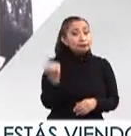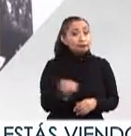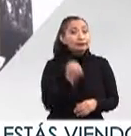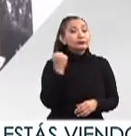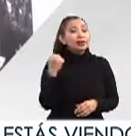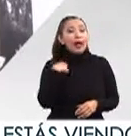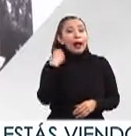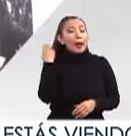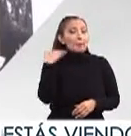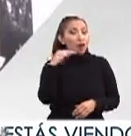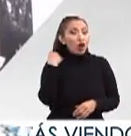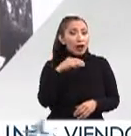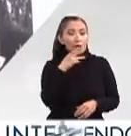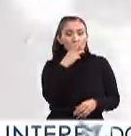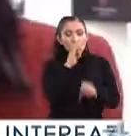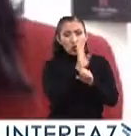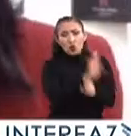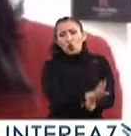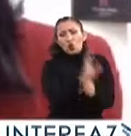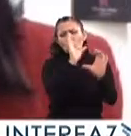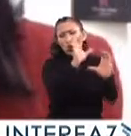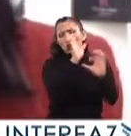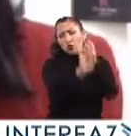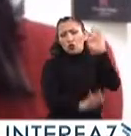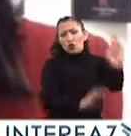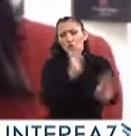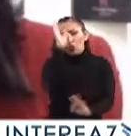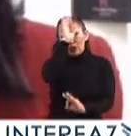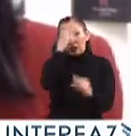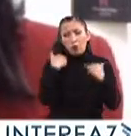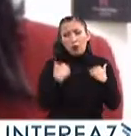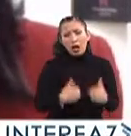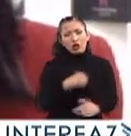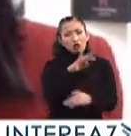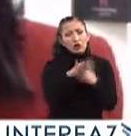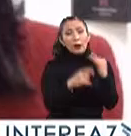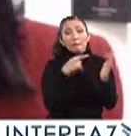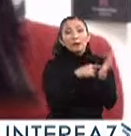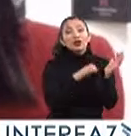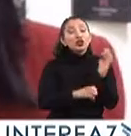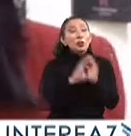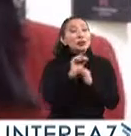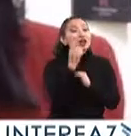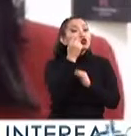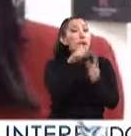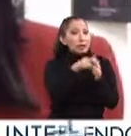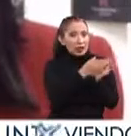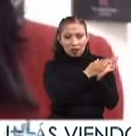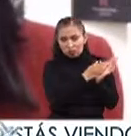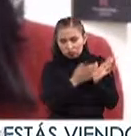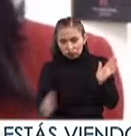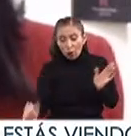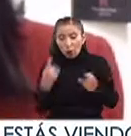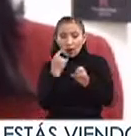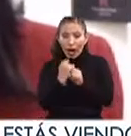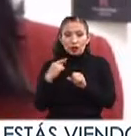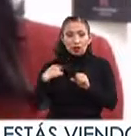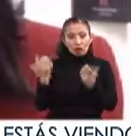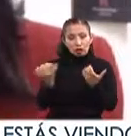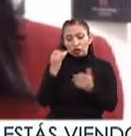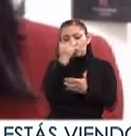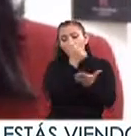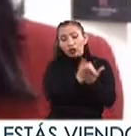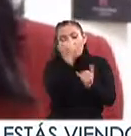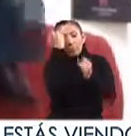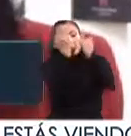fortuna en Morelia de ser Patrimonio Cultural de la Humanidad desde 1991. Y de hace exactamente un año somos Ciudad Creativa